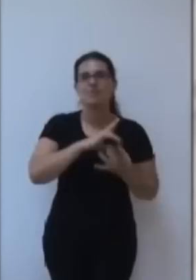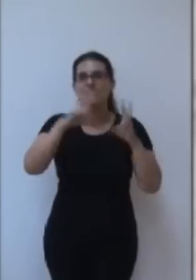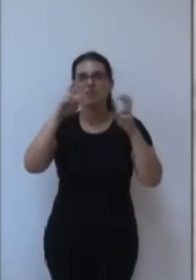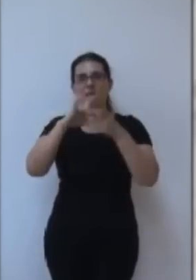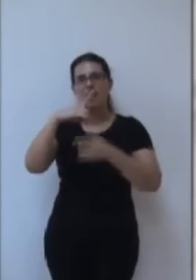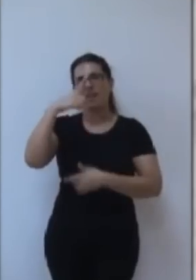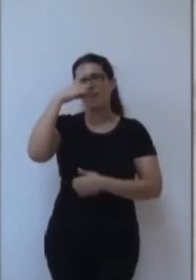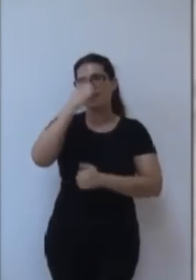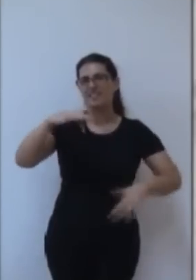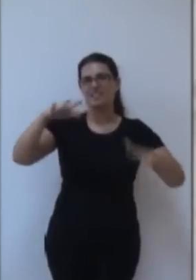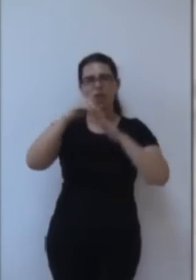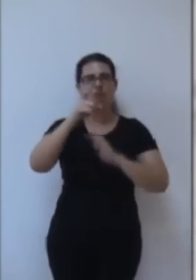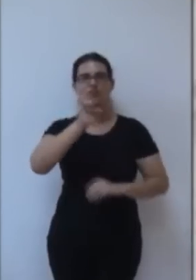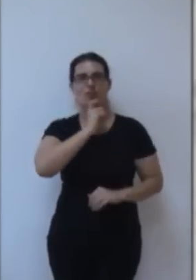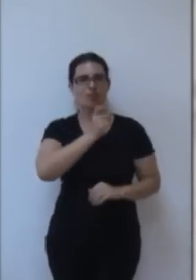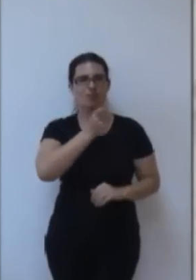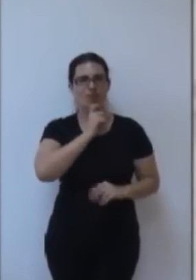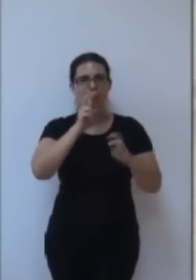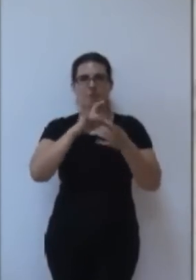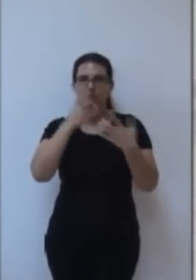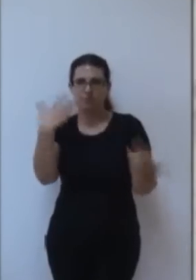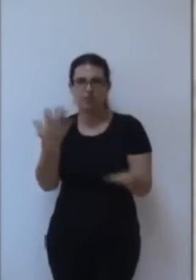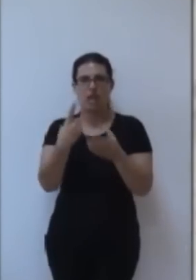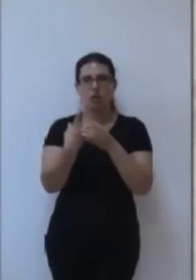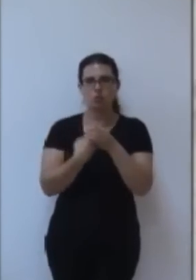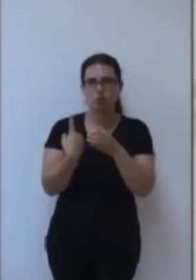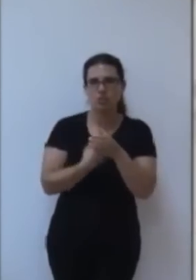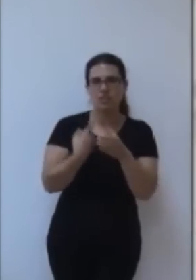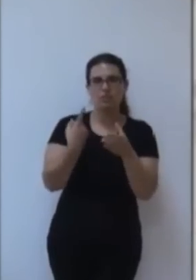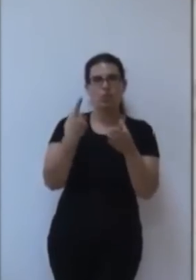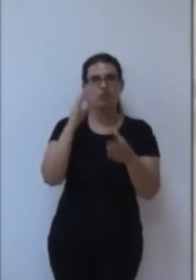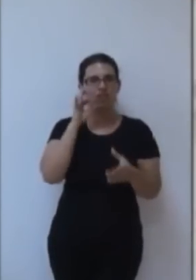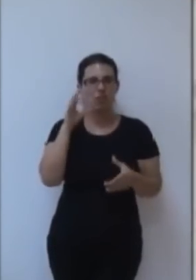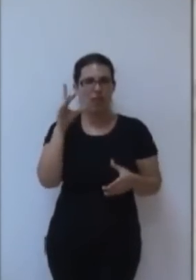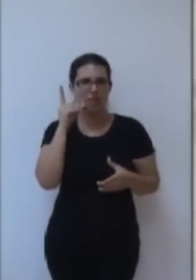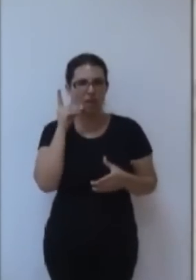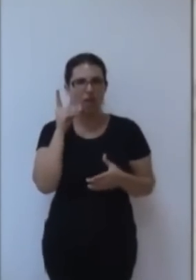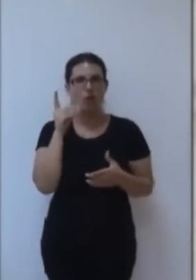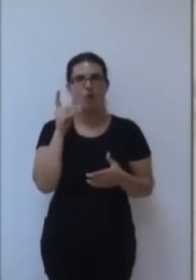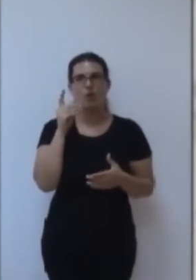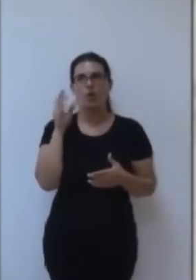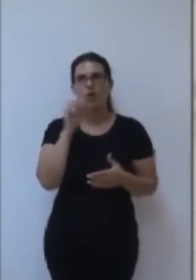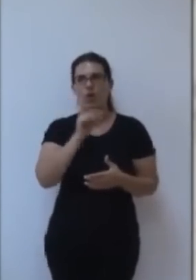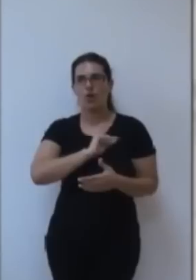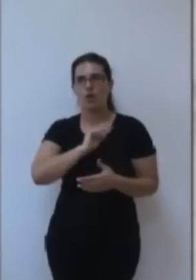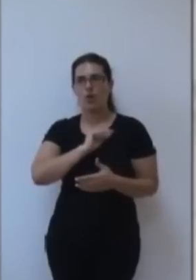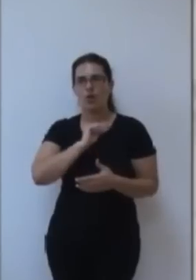imagen, ¿no?, cuando hablamos del tema autismo, con Down, etcétera, siempre los niños pues crecen